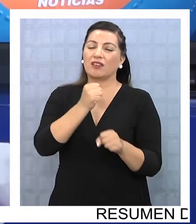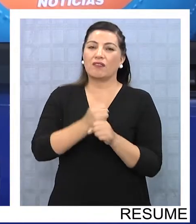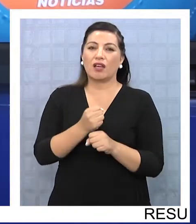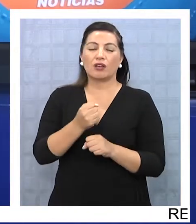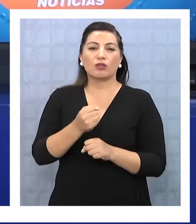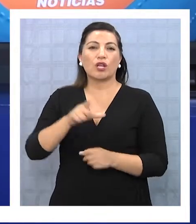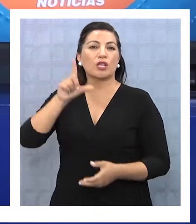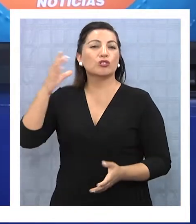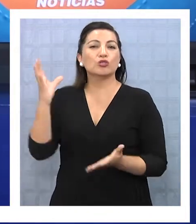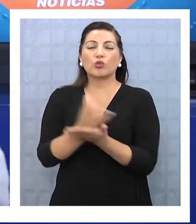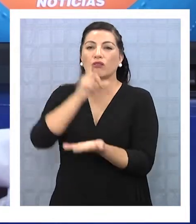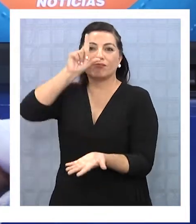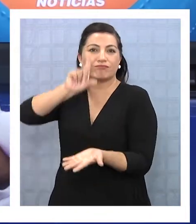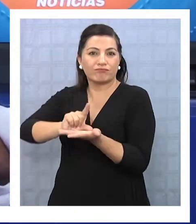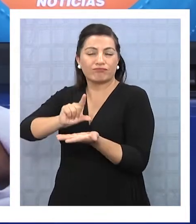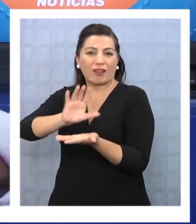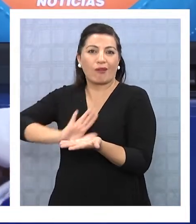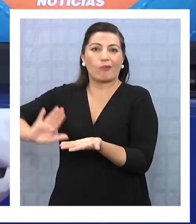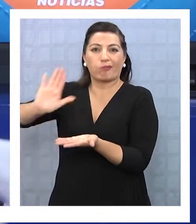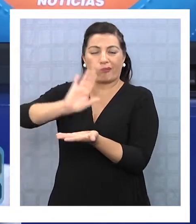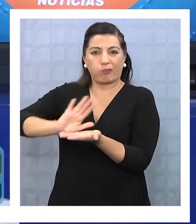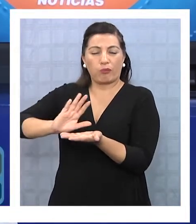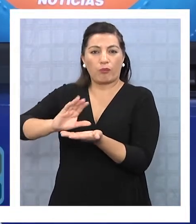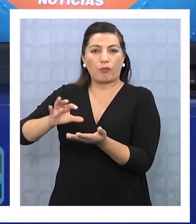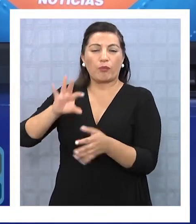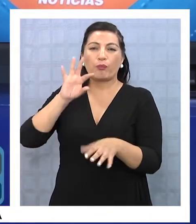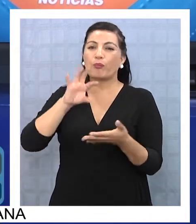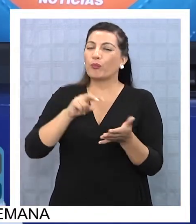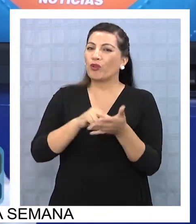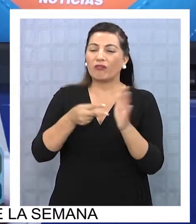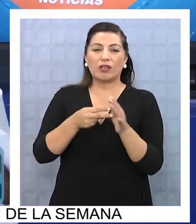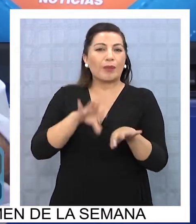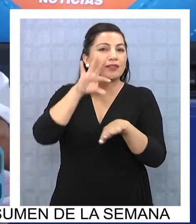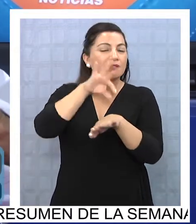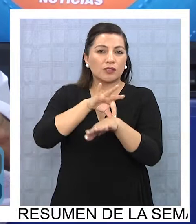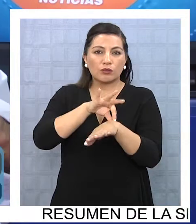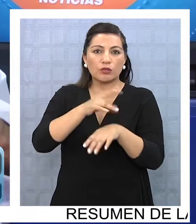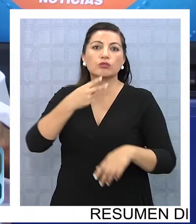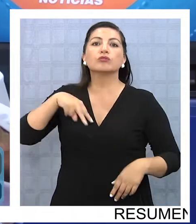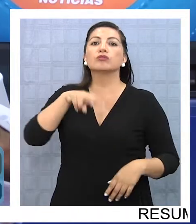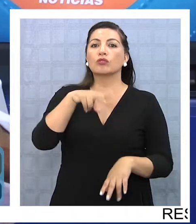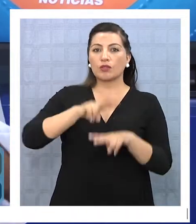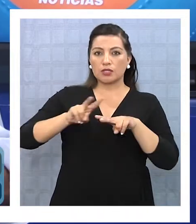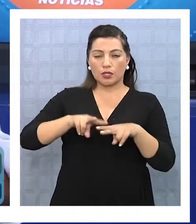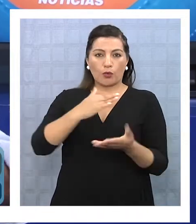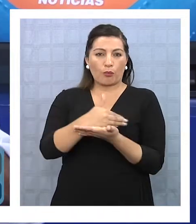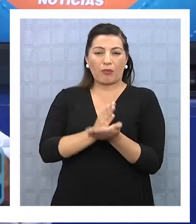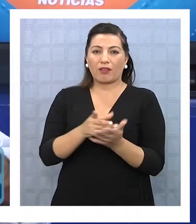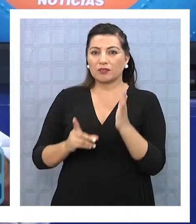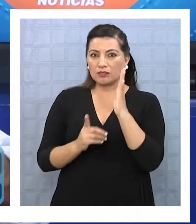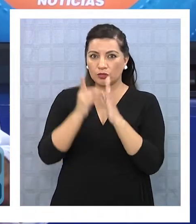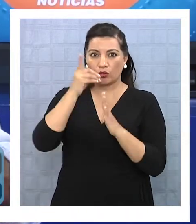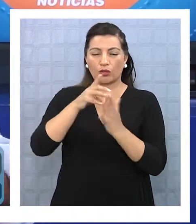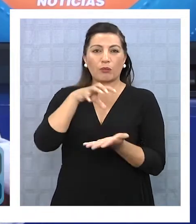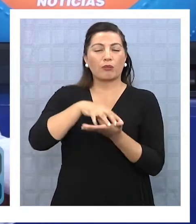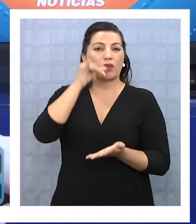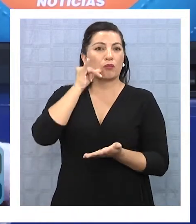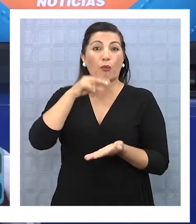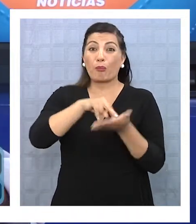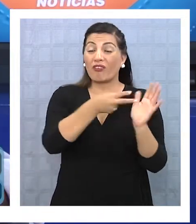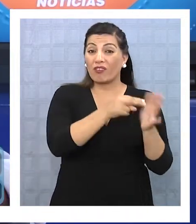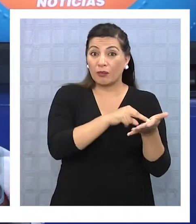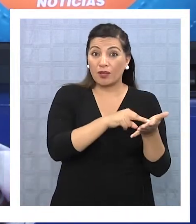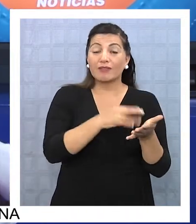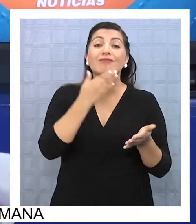los salarios están estancados, tenemos graves problemas en la salud y por eso hemos elaborado un plan de desarrollo para una región